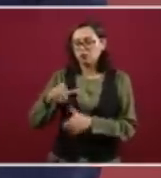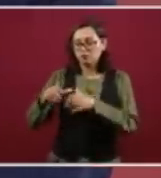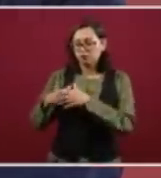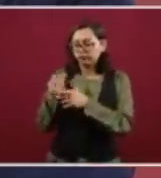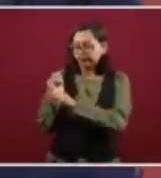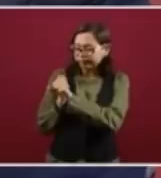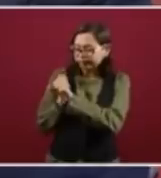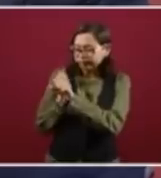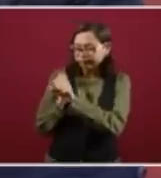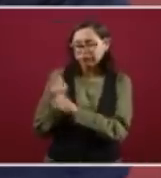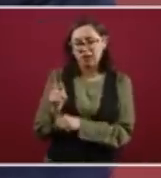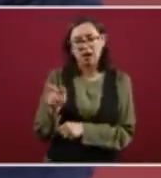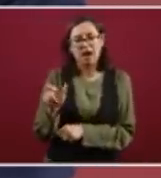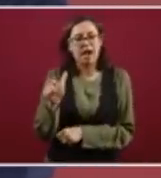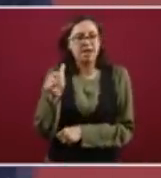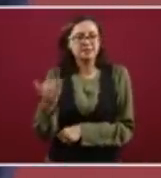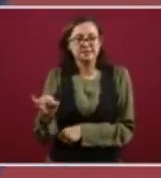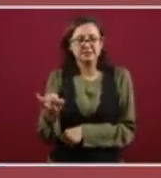pues,